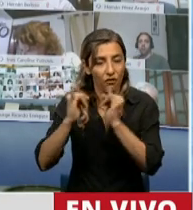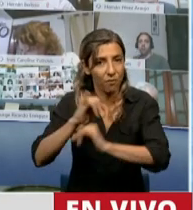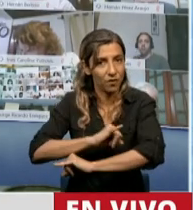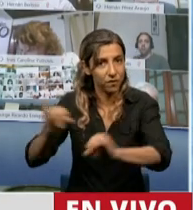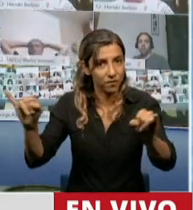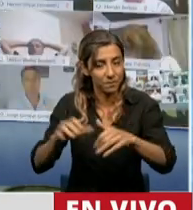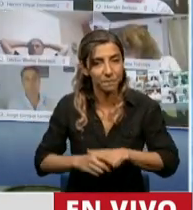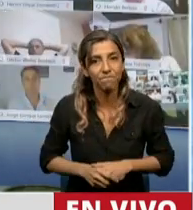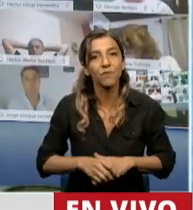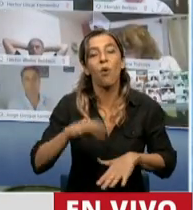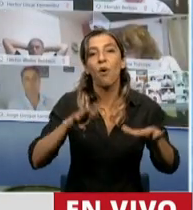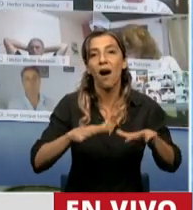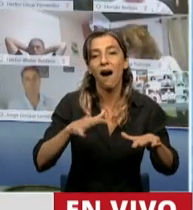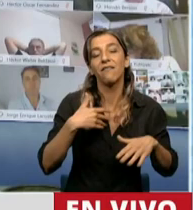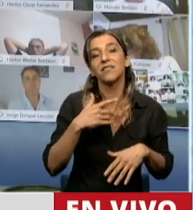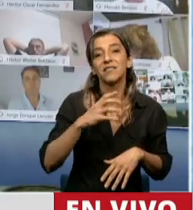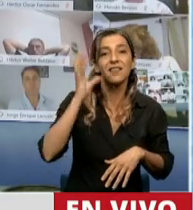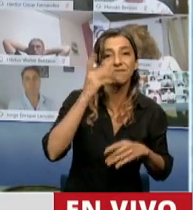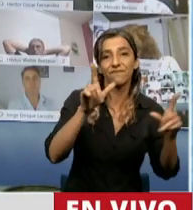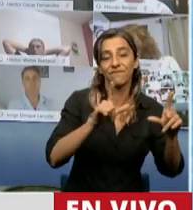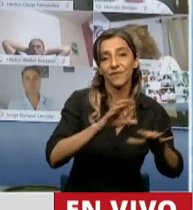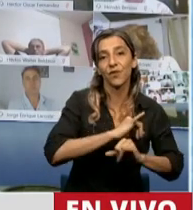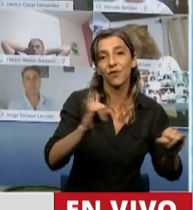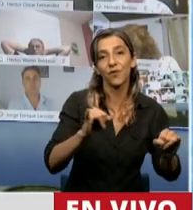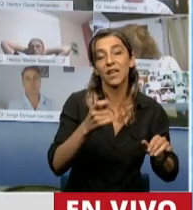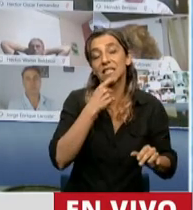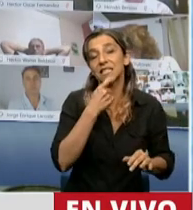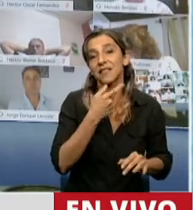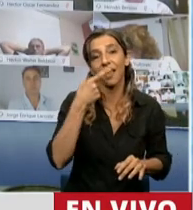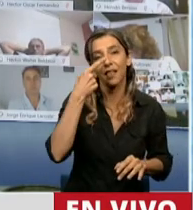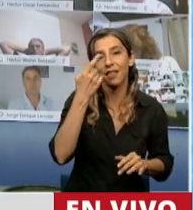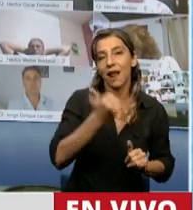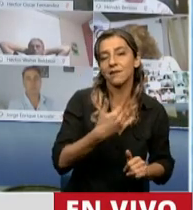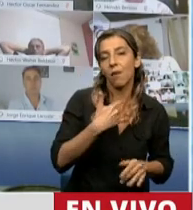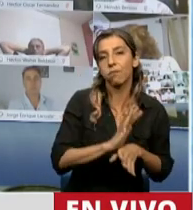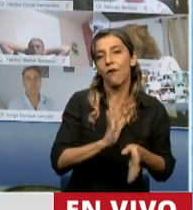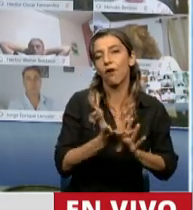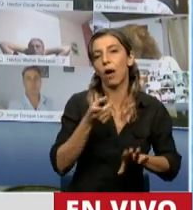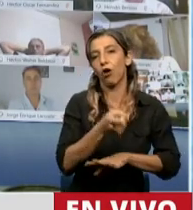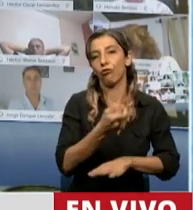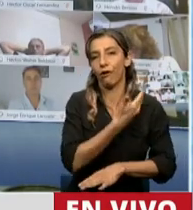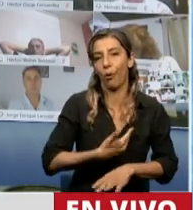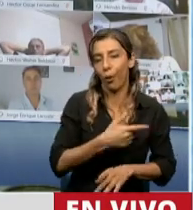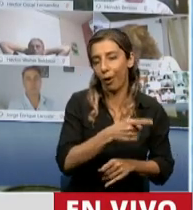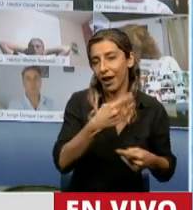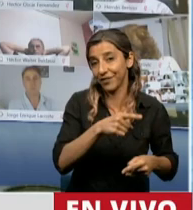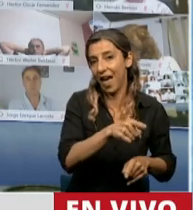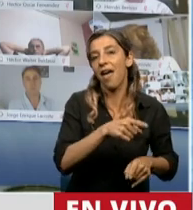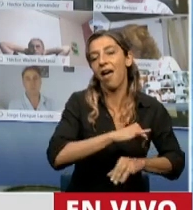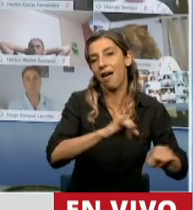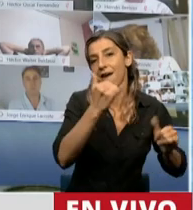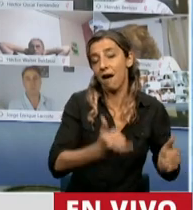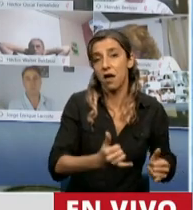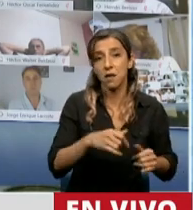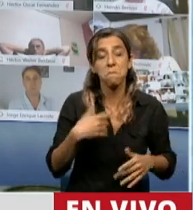muchas veces ver las cuestiones ambientales cuando les conviene por algún motivo para golpear a algún gobierno que no les guste. Entonces creo